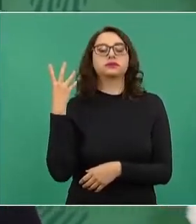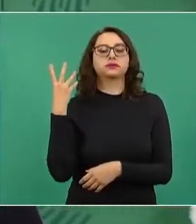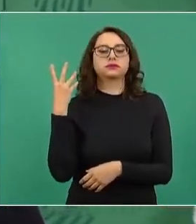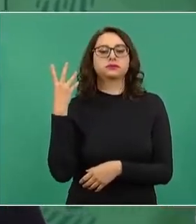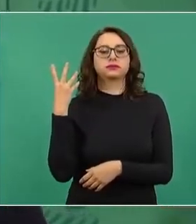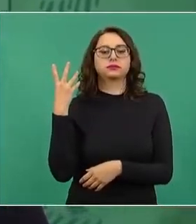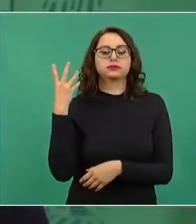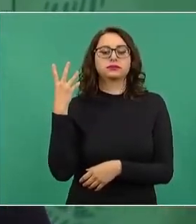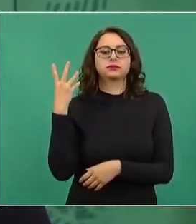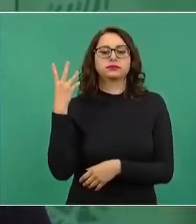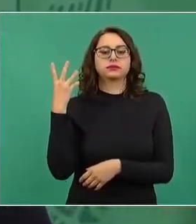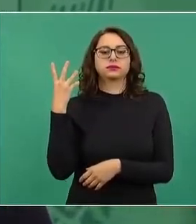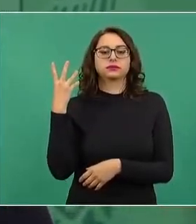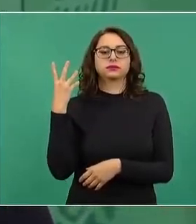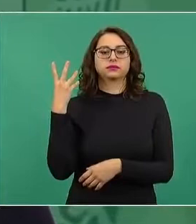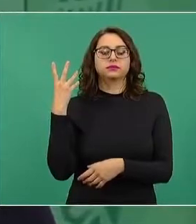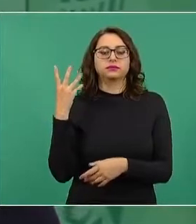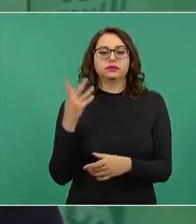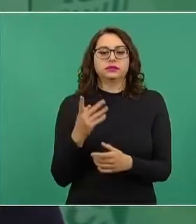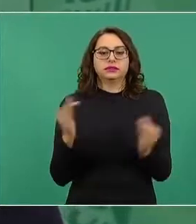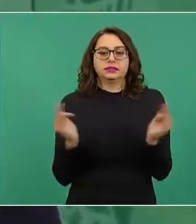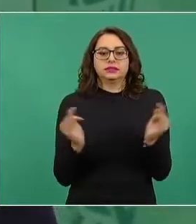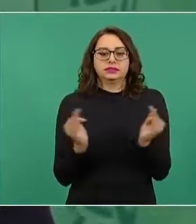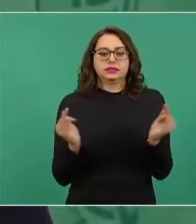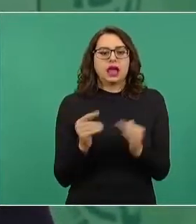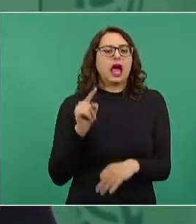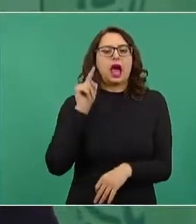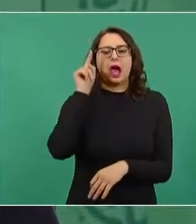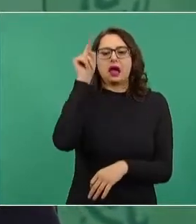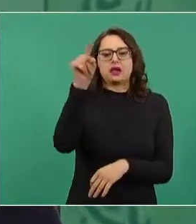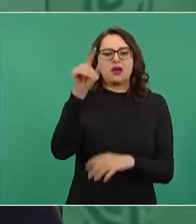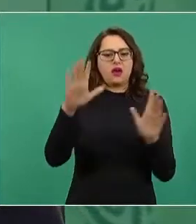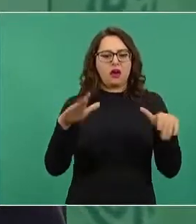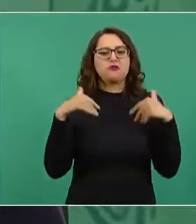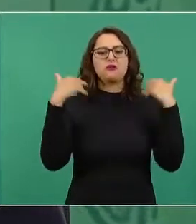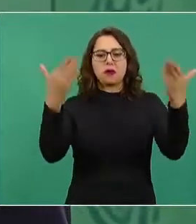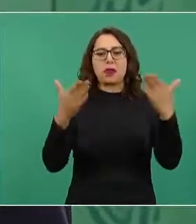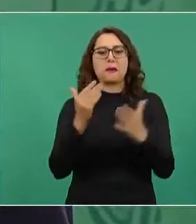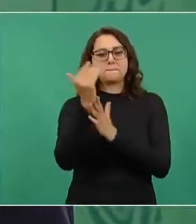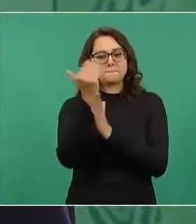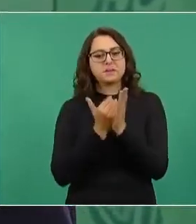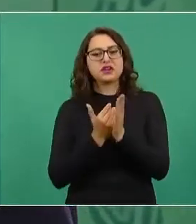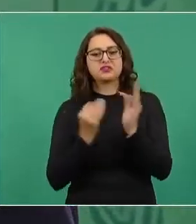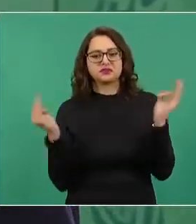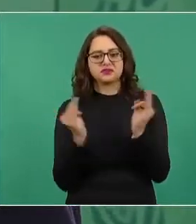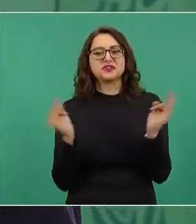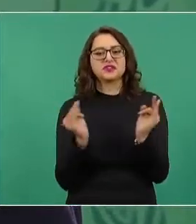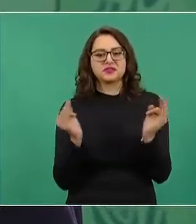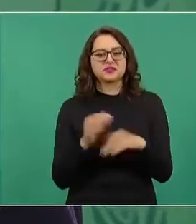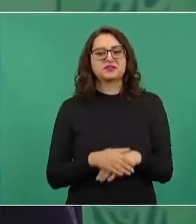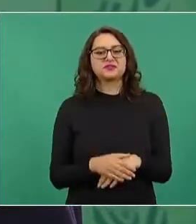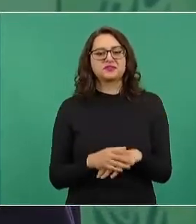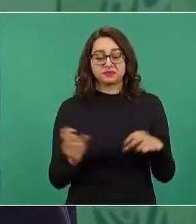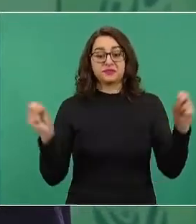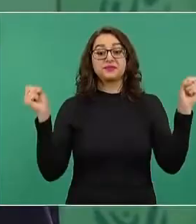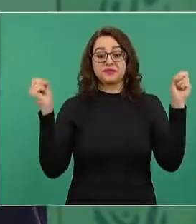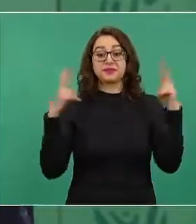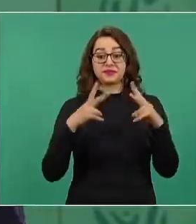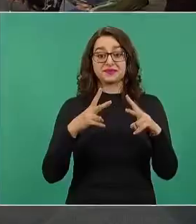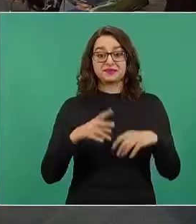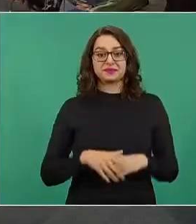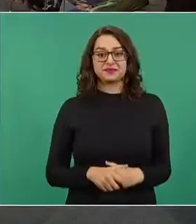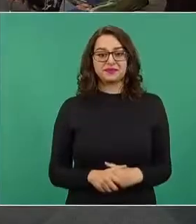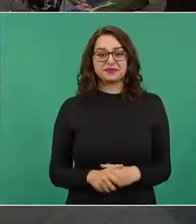mucho frío aquí, allá no. Nos vemos entonces.